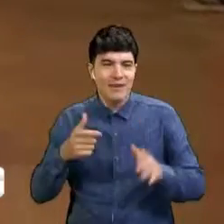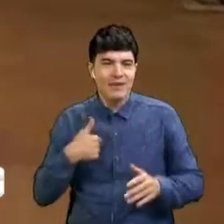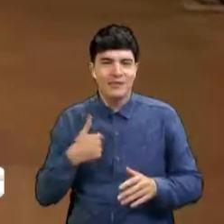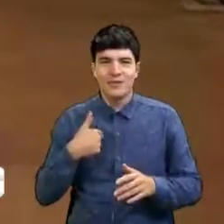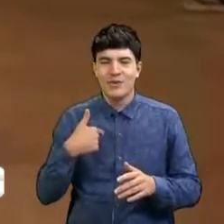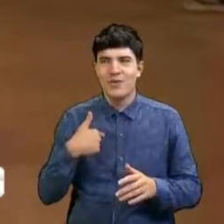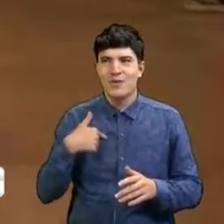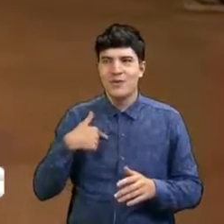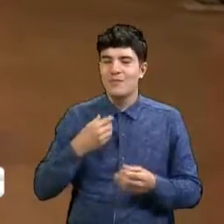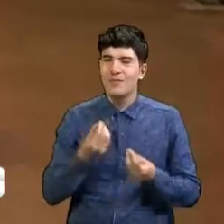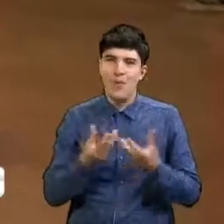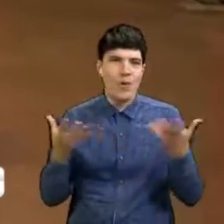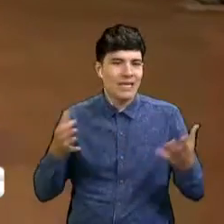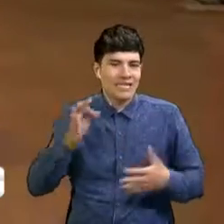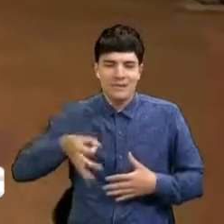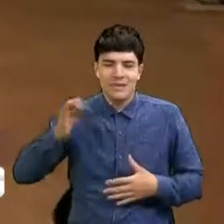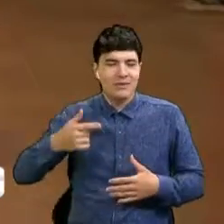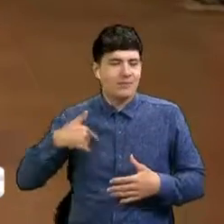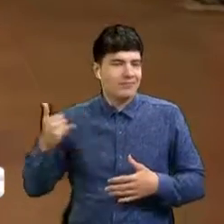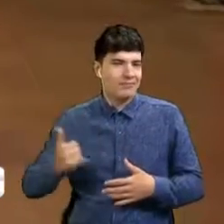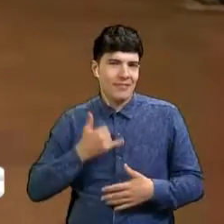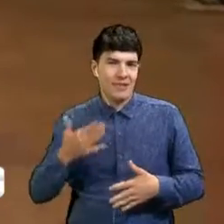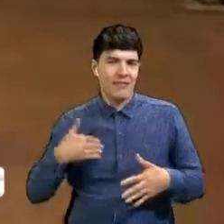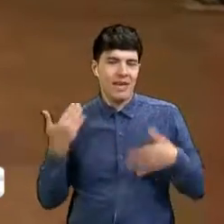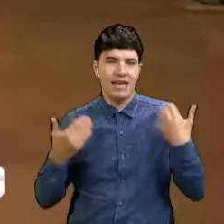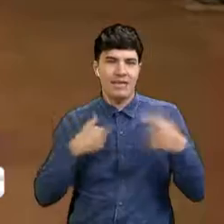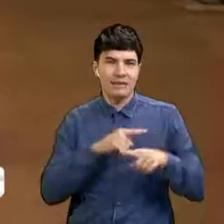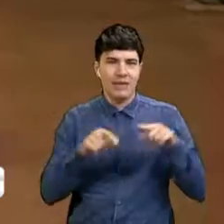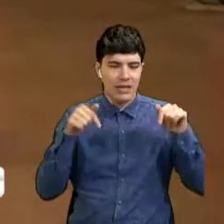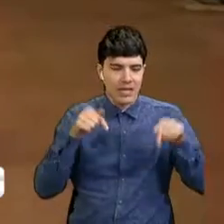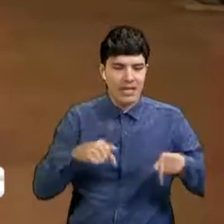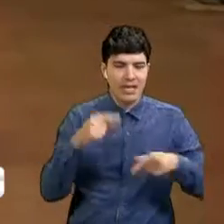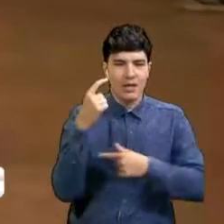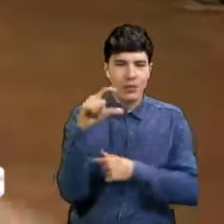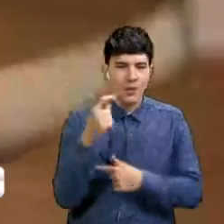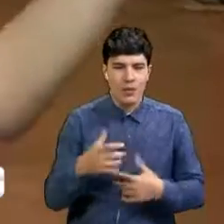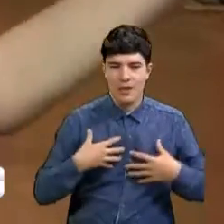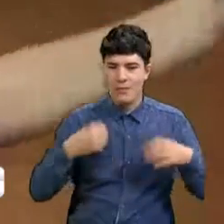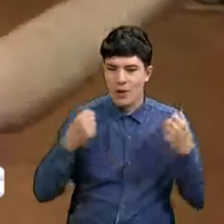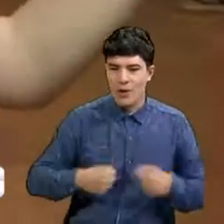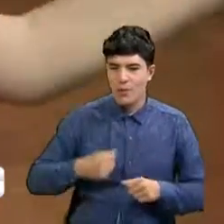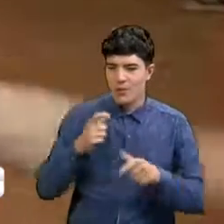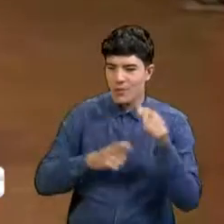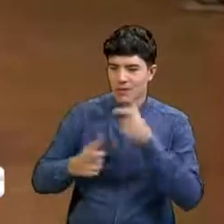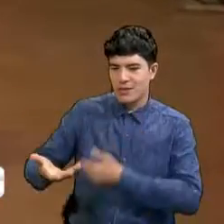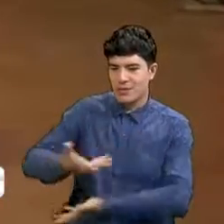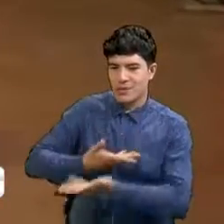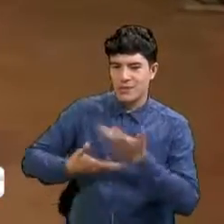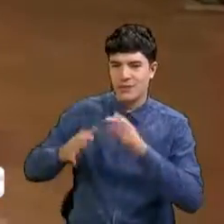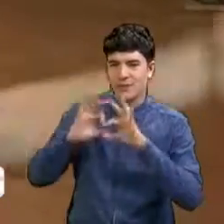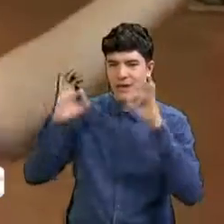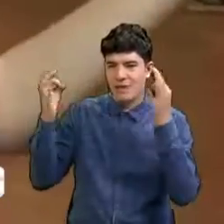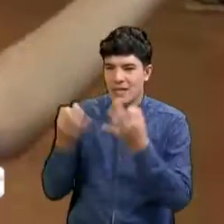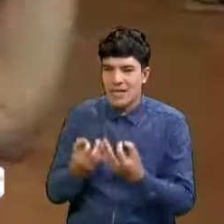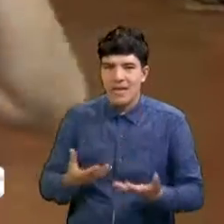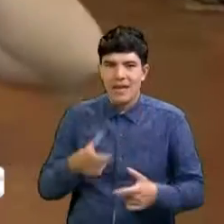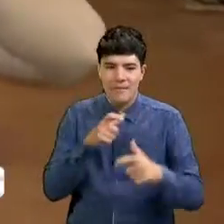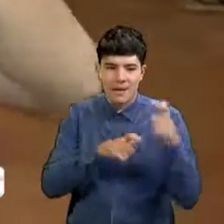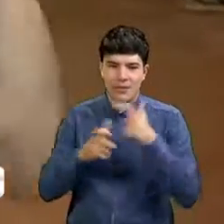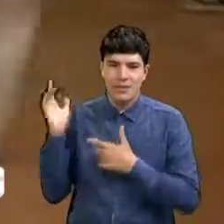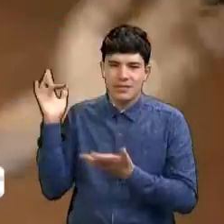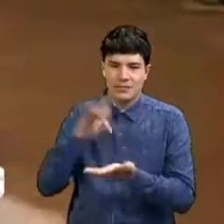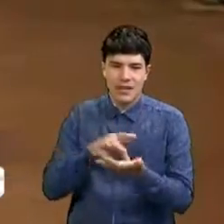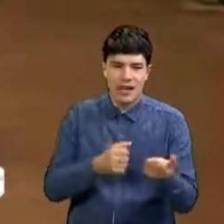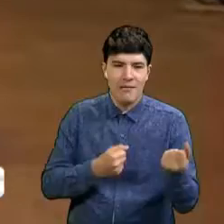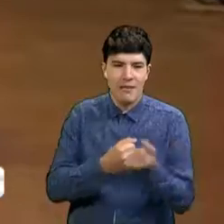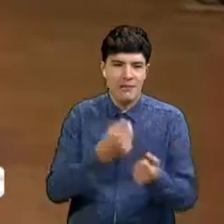que yo soy muy feliz obviamente ganar pero el hecho de estar en mi casita el hecho de estar pues con la gente que con mi familia con toda la gente que quiero apoyarme